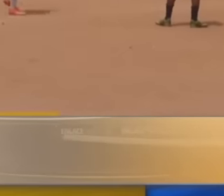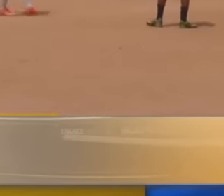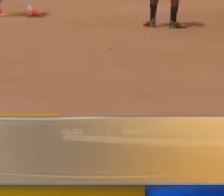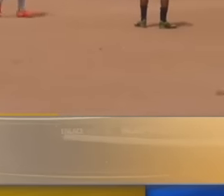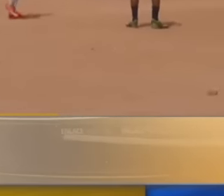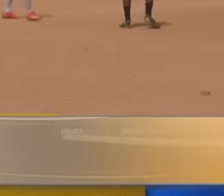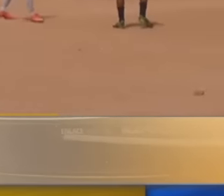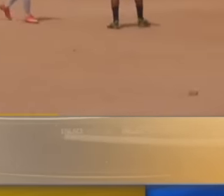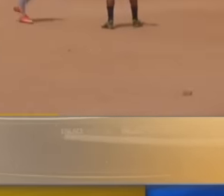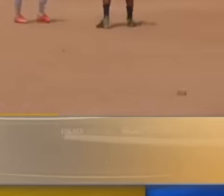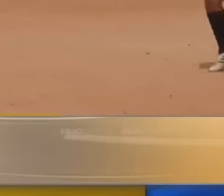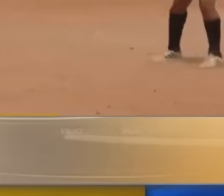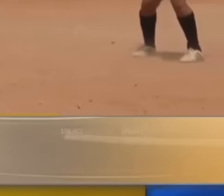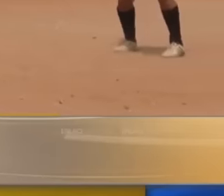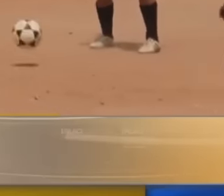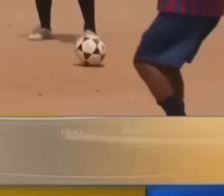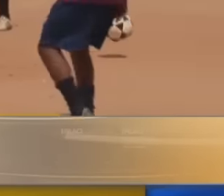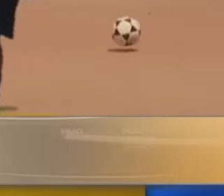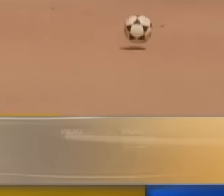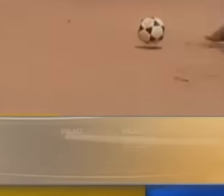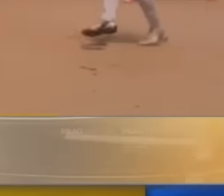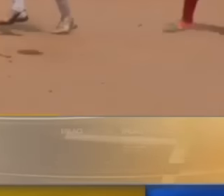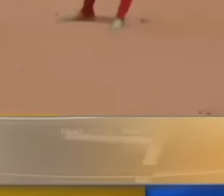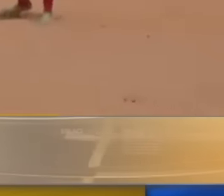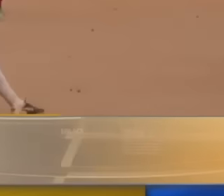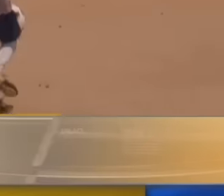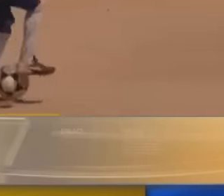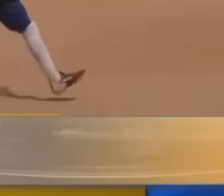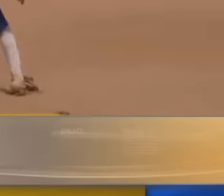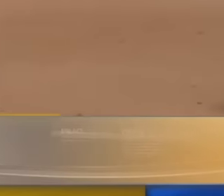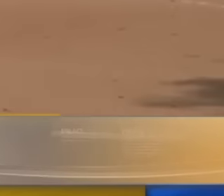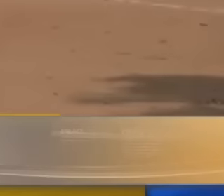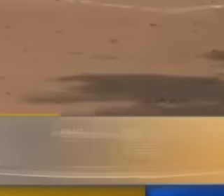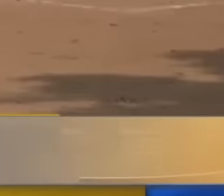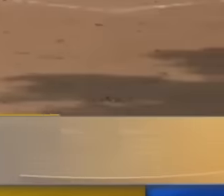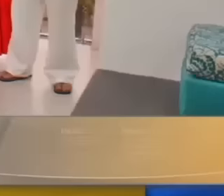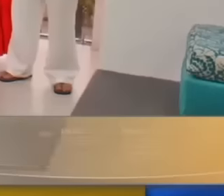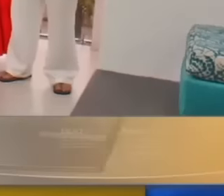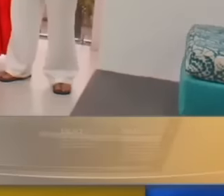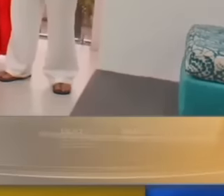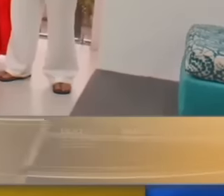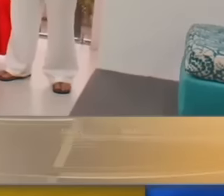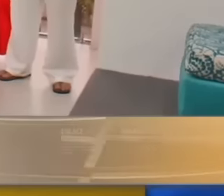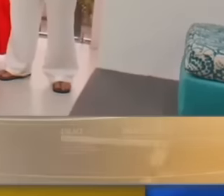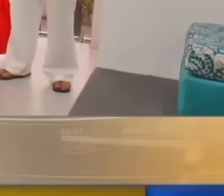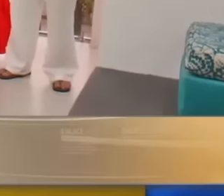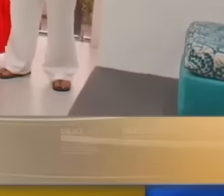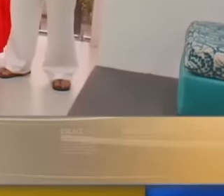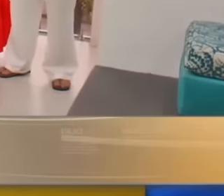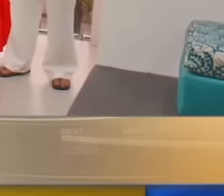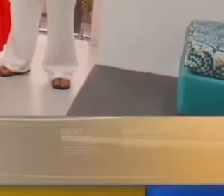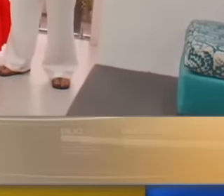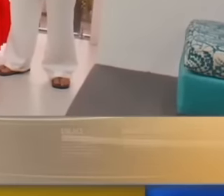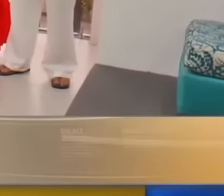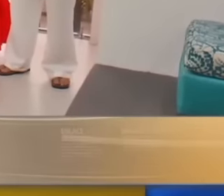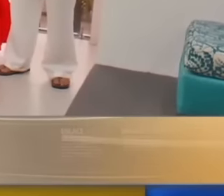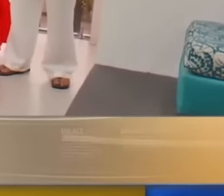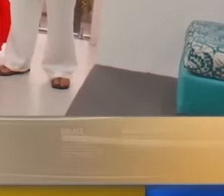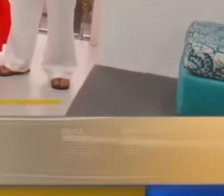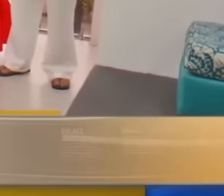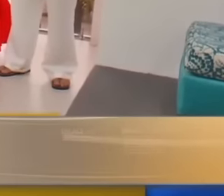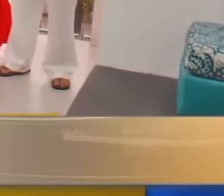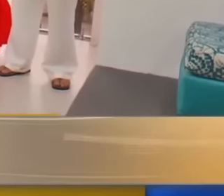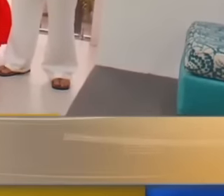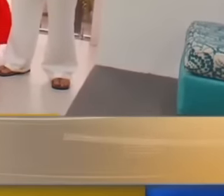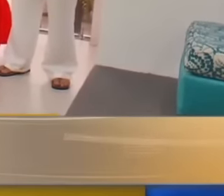del torneo en medio de un excelente nivel deportivo entre los participantes. Y en La Mira, Festival de la Pollera Colorada se realizará esta